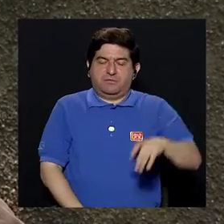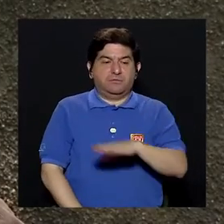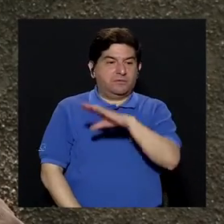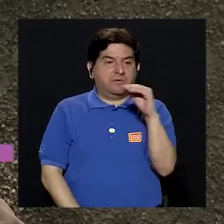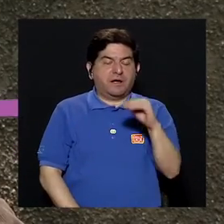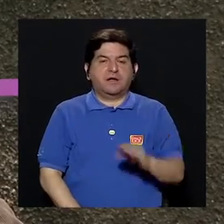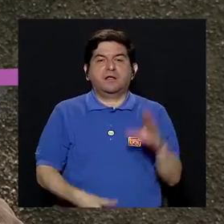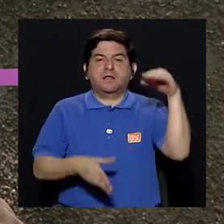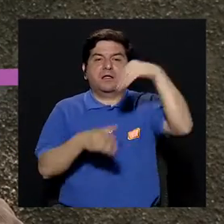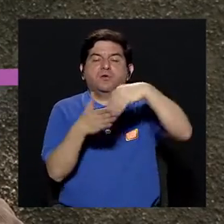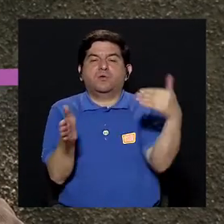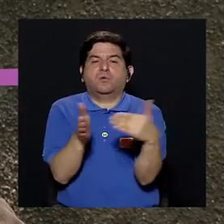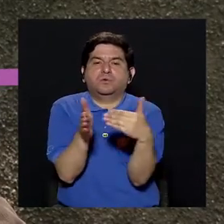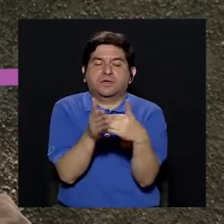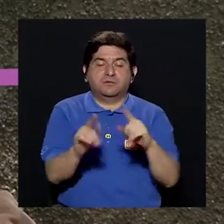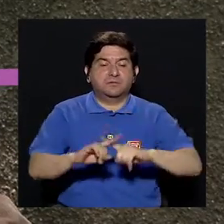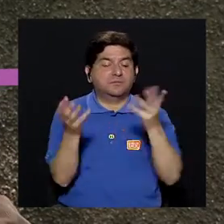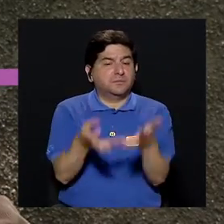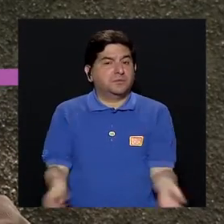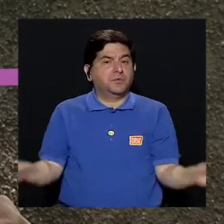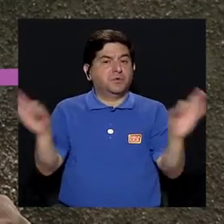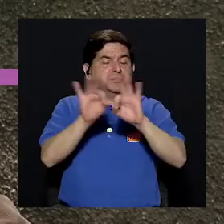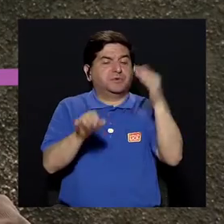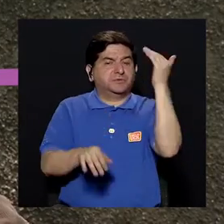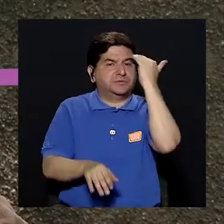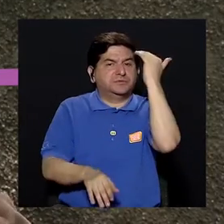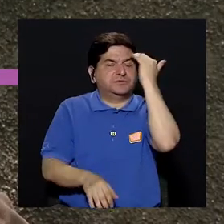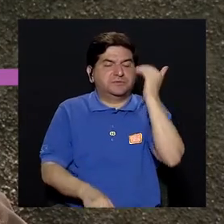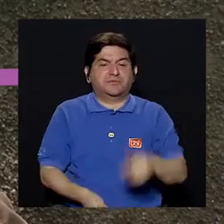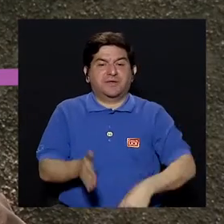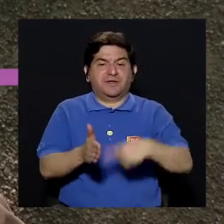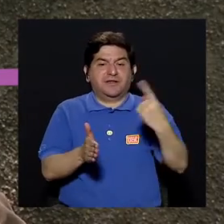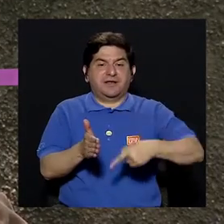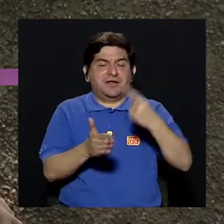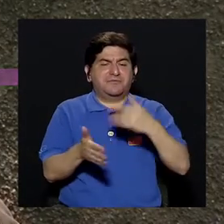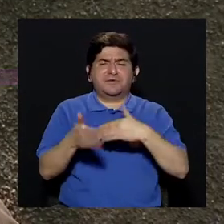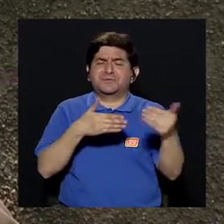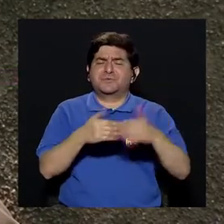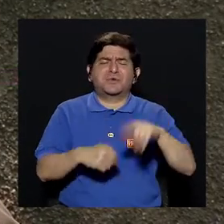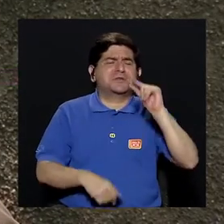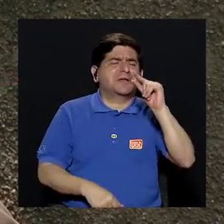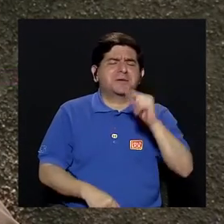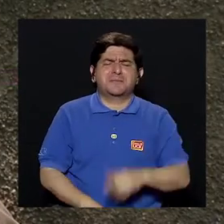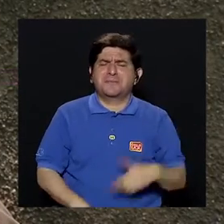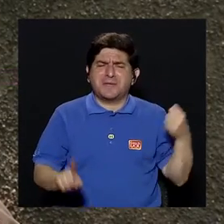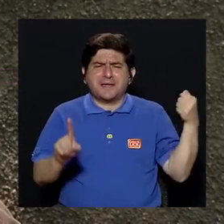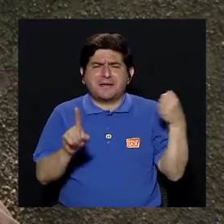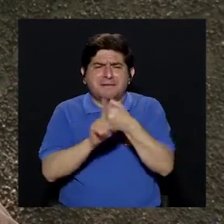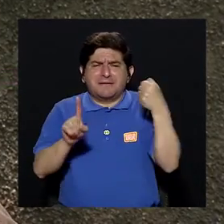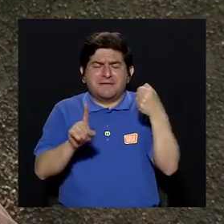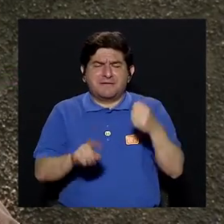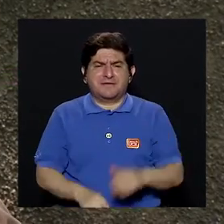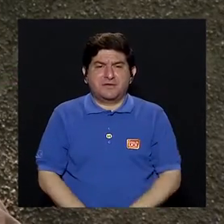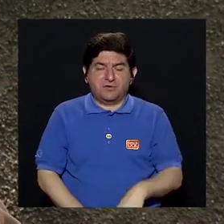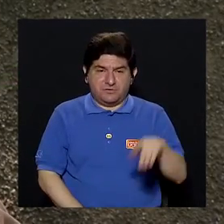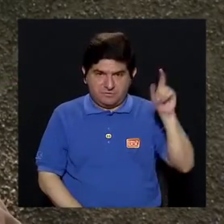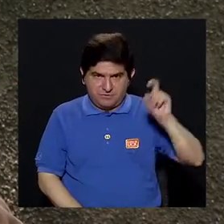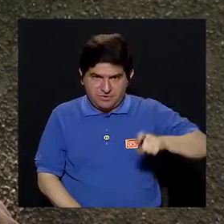de alguna forma reincorporarlos. Pero es importante saber que a veces, por más pequeño que sea el accidente, vamos a